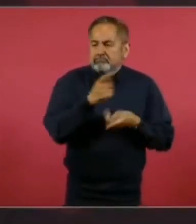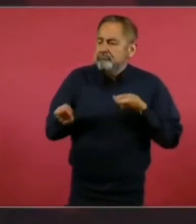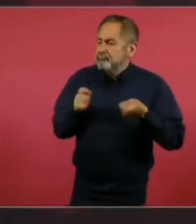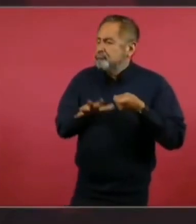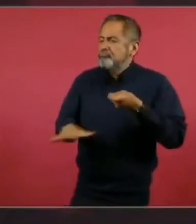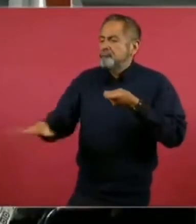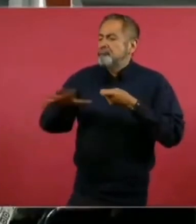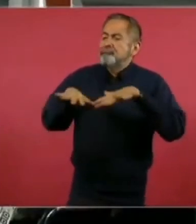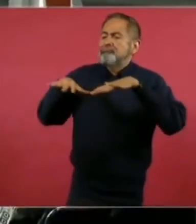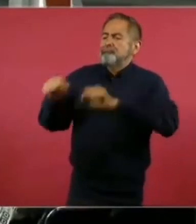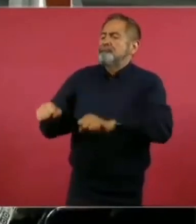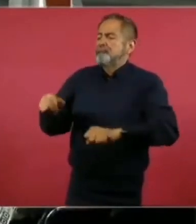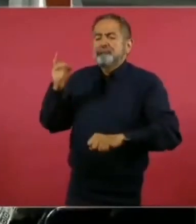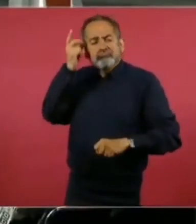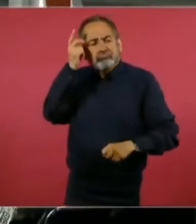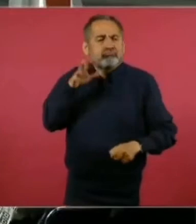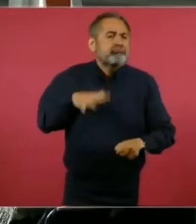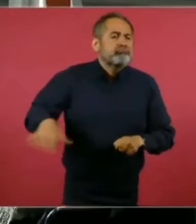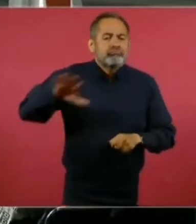Monroe.